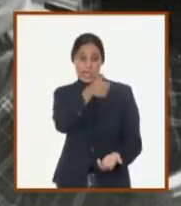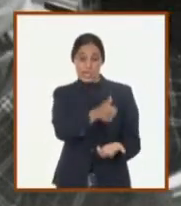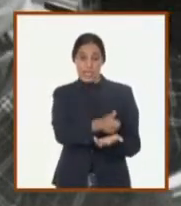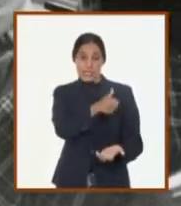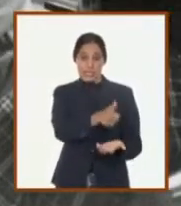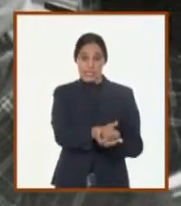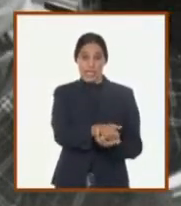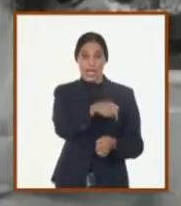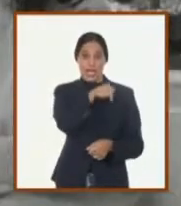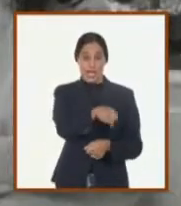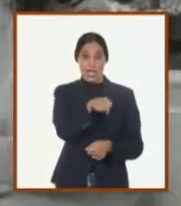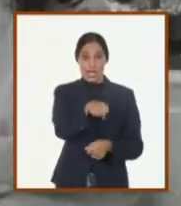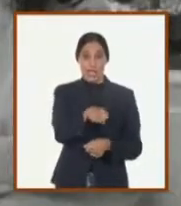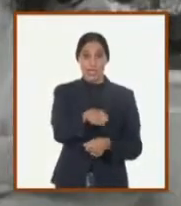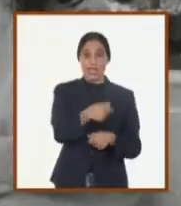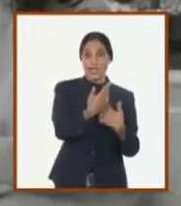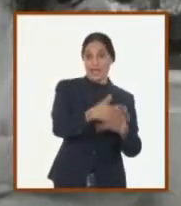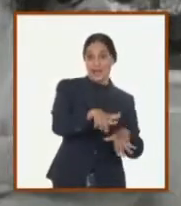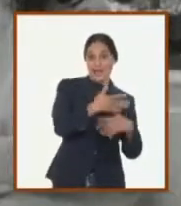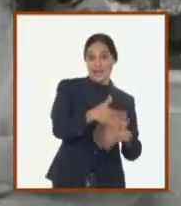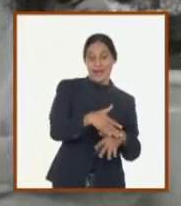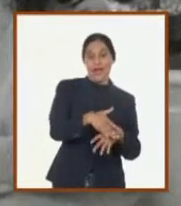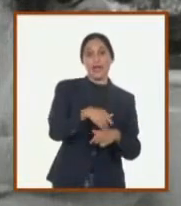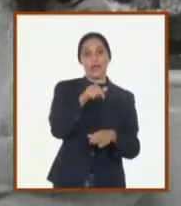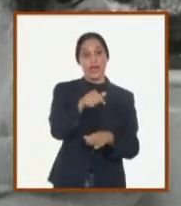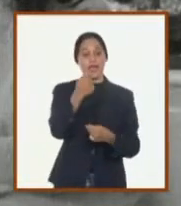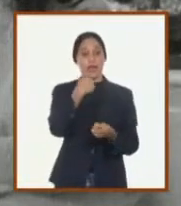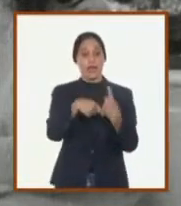calle línea que ha sufrido determinadas transformaciones